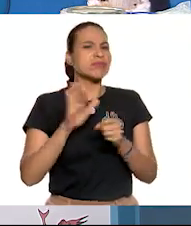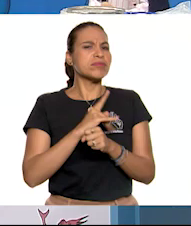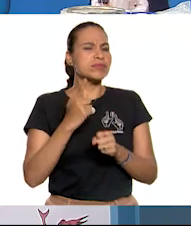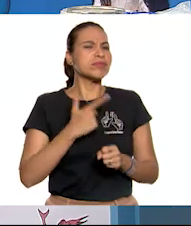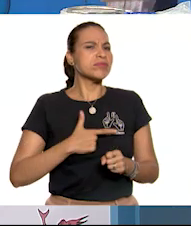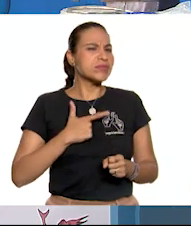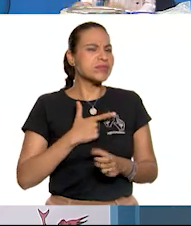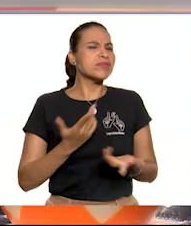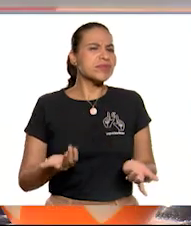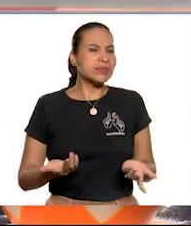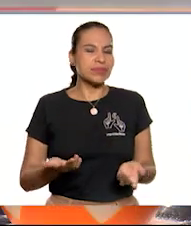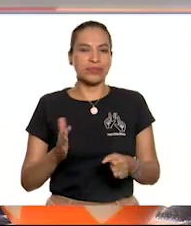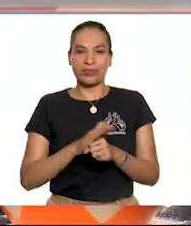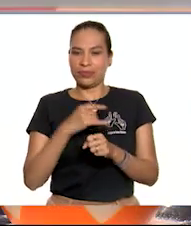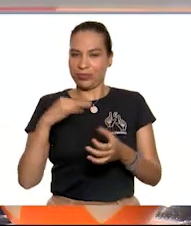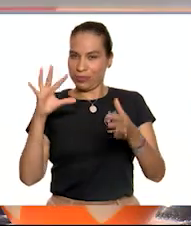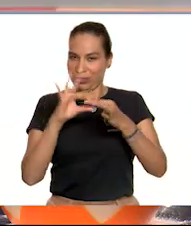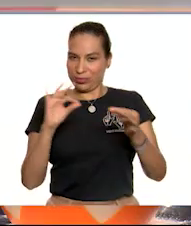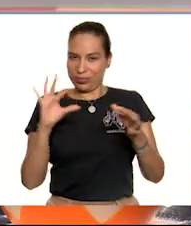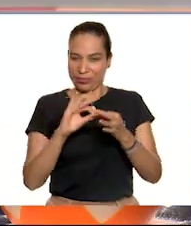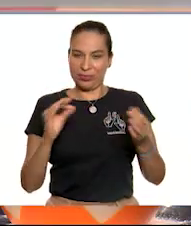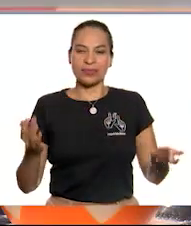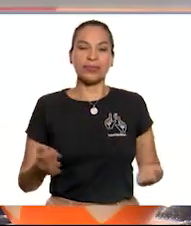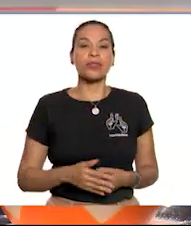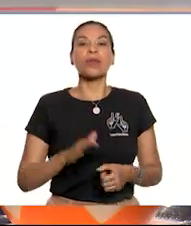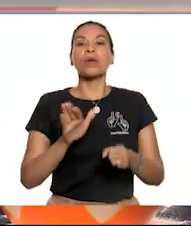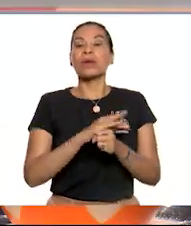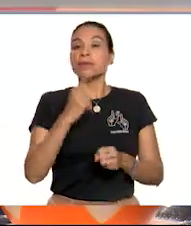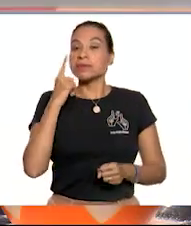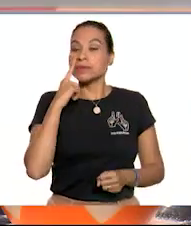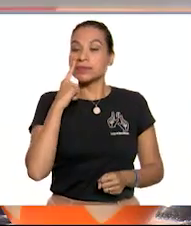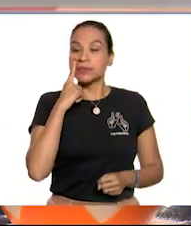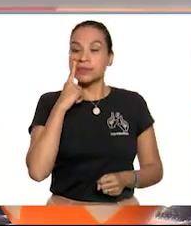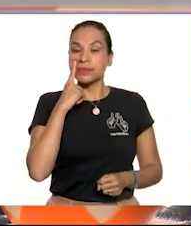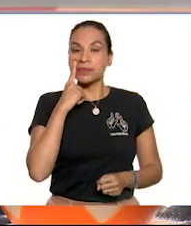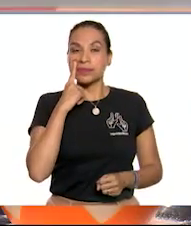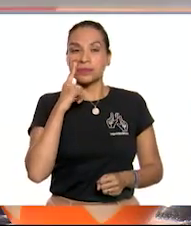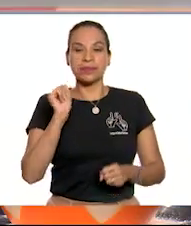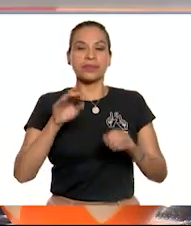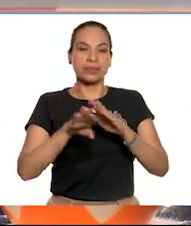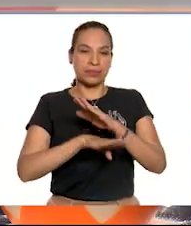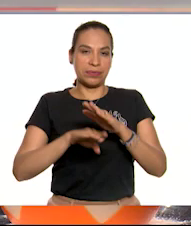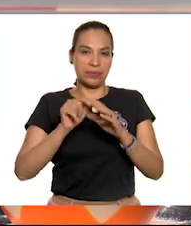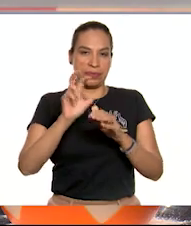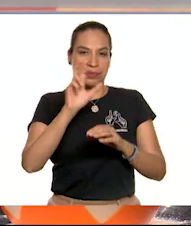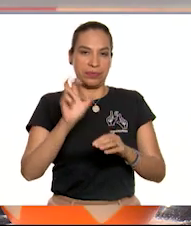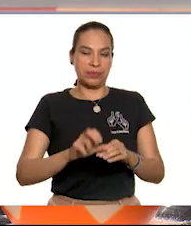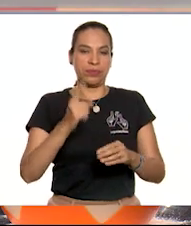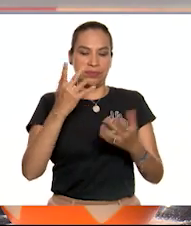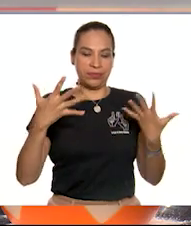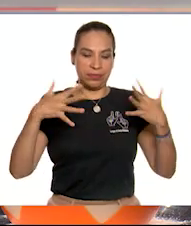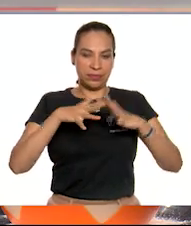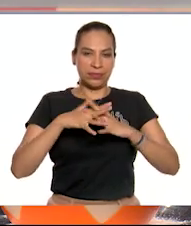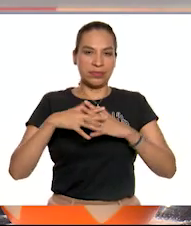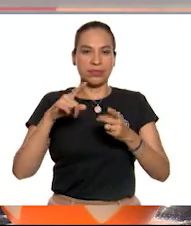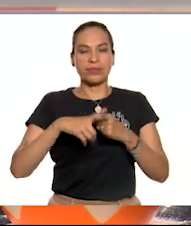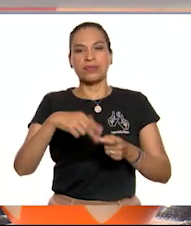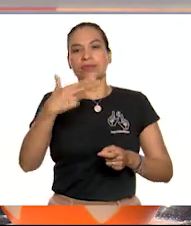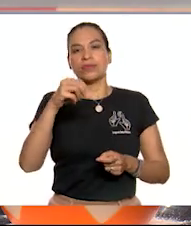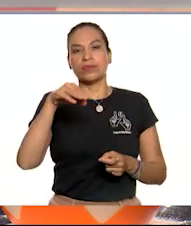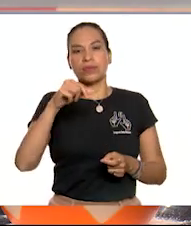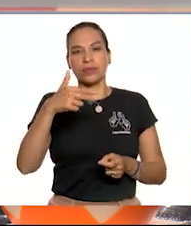qué te gusta? Ay, pues permítame explicarles. Porque mire, la base de la pizza es una mezcla